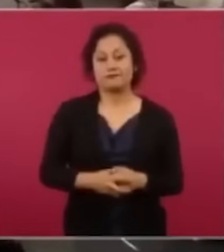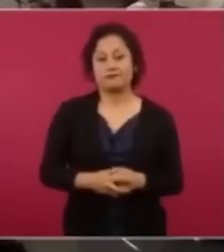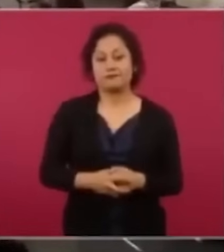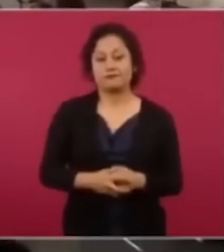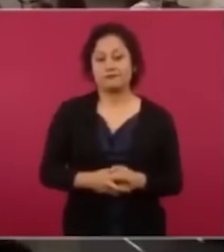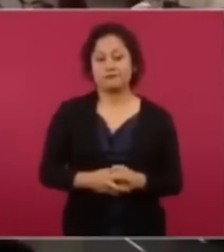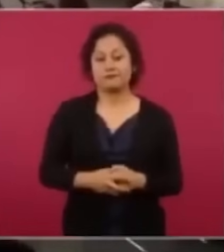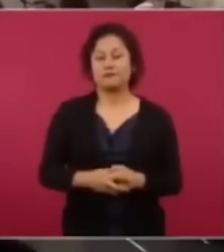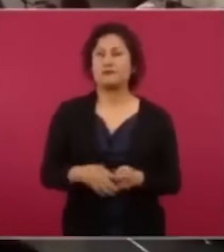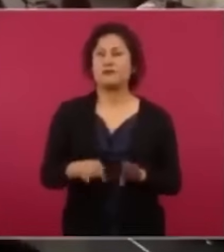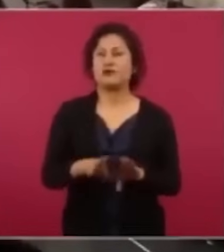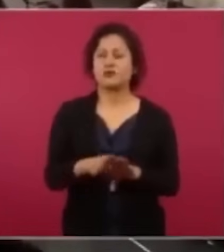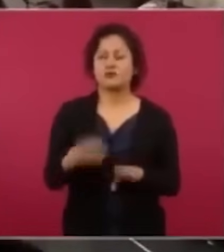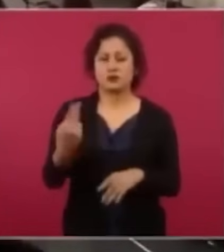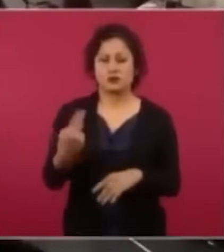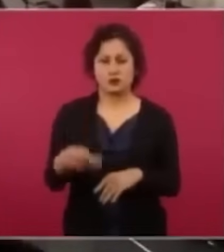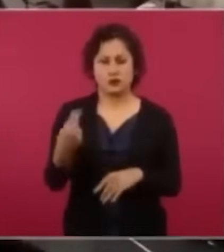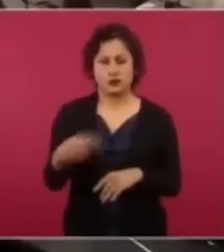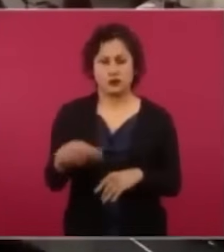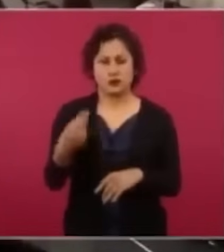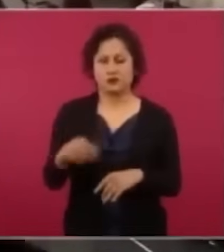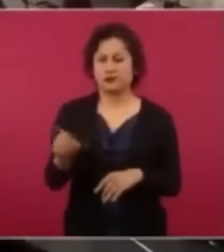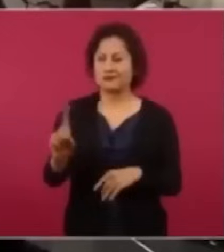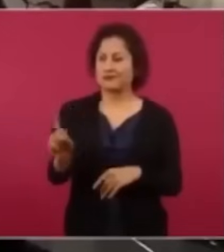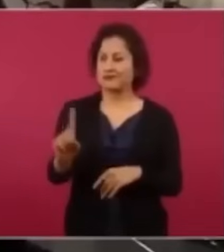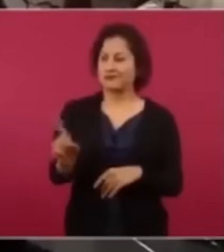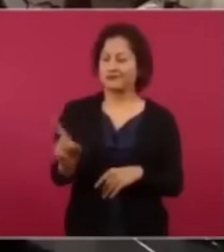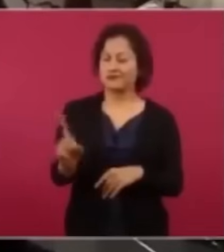¿cómo se llama? No,